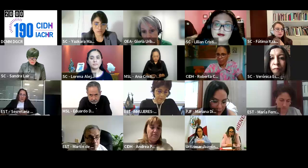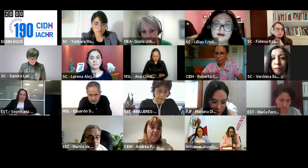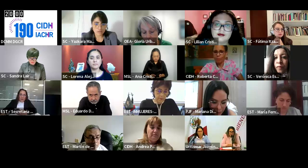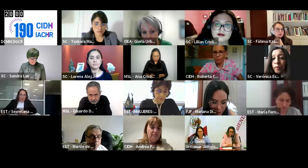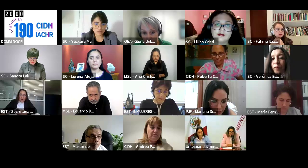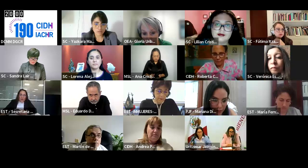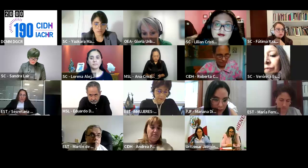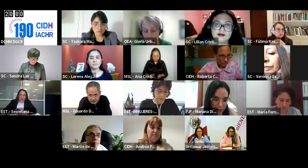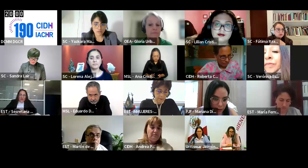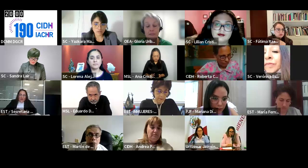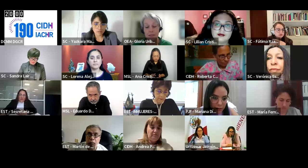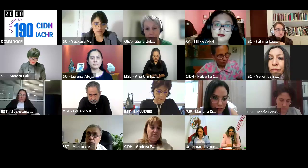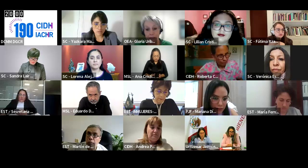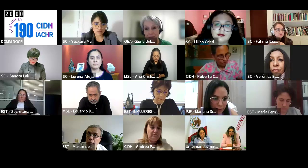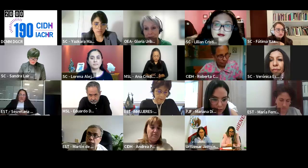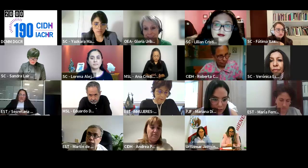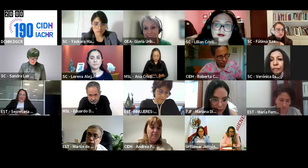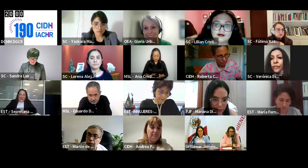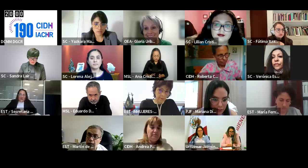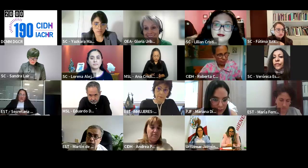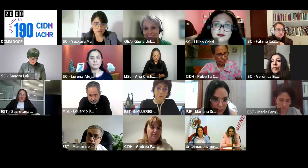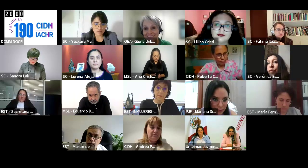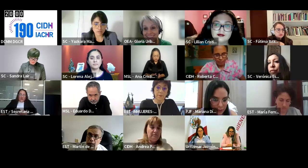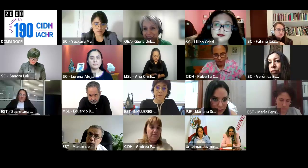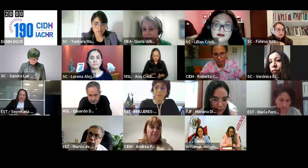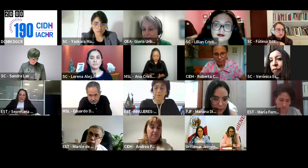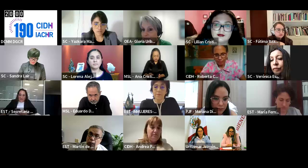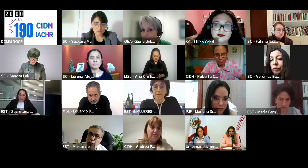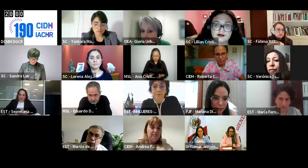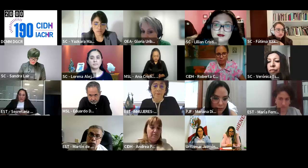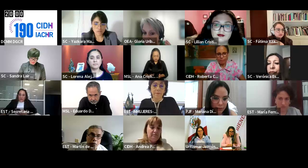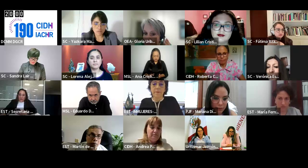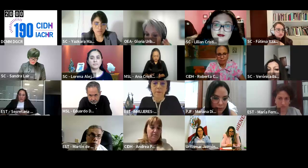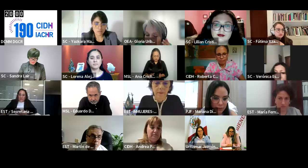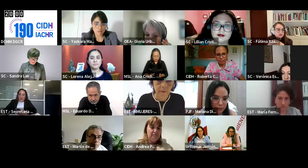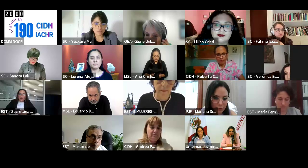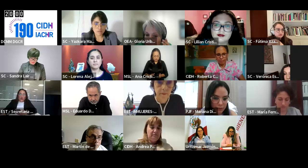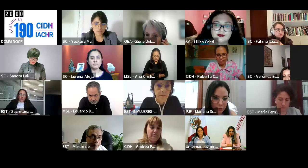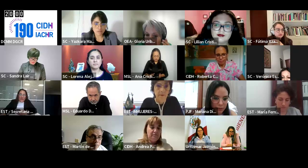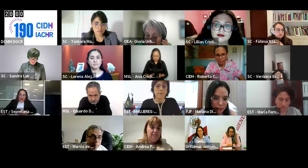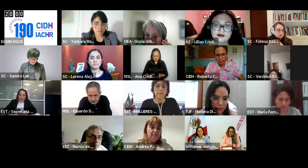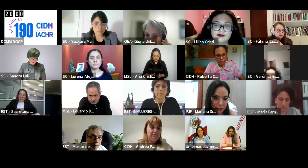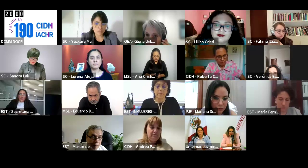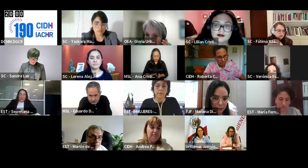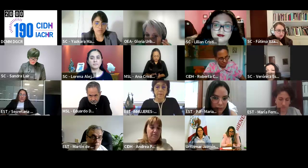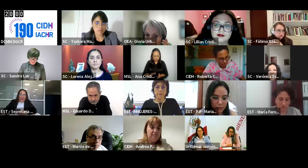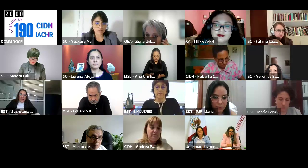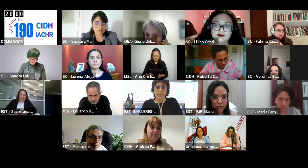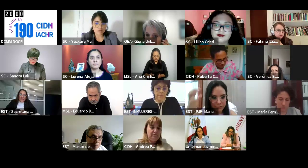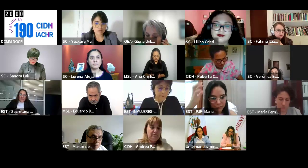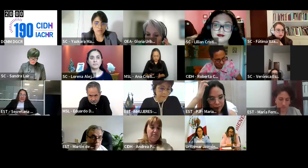Porque ya la veo acá en la lista. Hola, Ajá, hola. ahora ya se Me están conecta. diciendo que no tienen habilitado micrófono ni